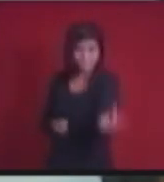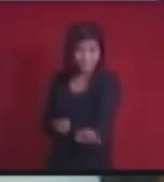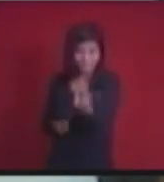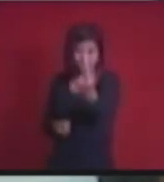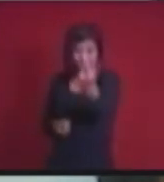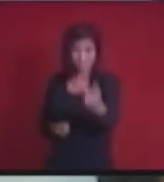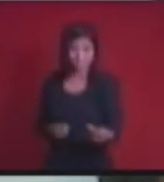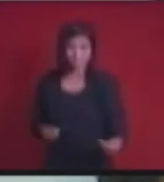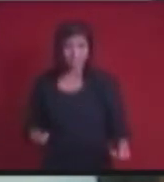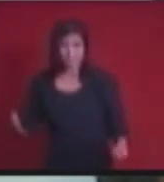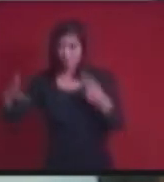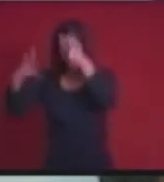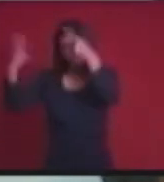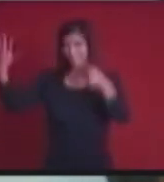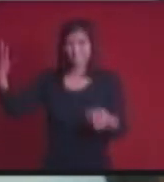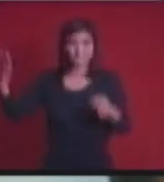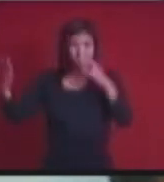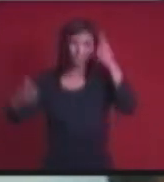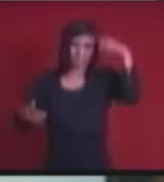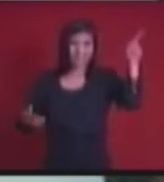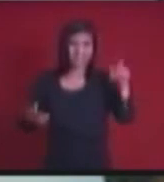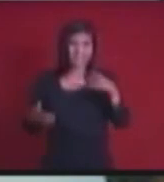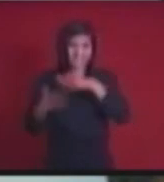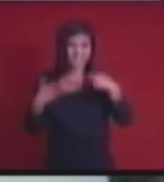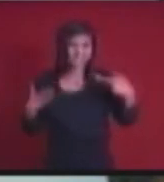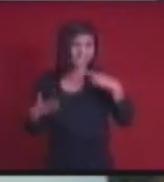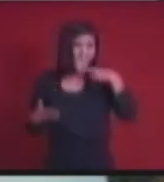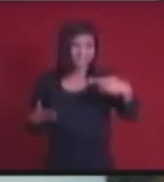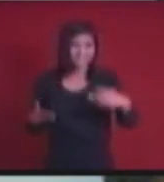pregunta con opciones múltiples para que le sea fácil. Jorge,